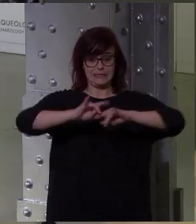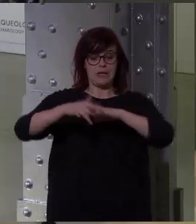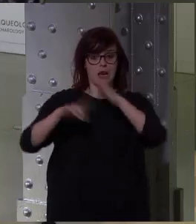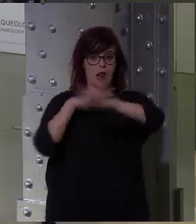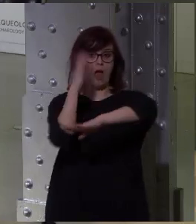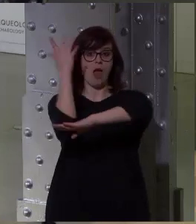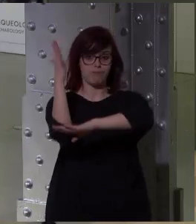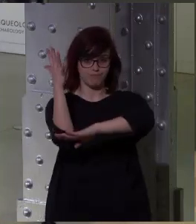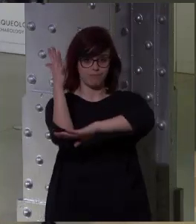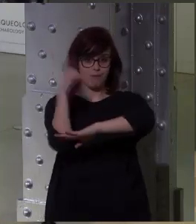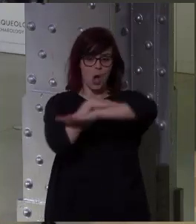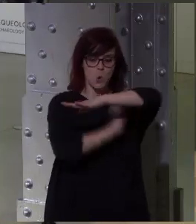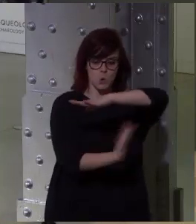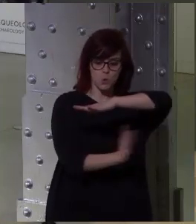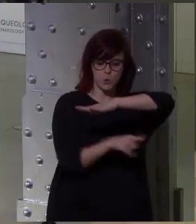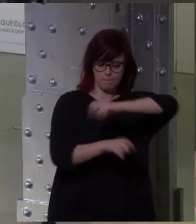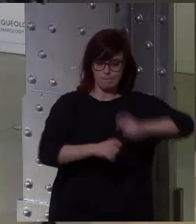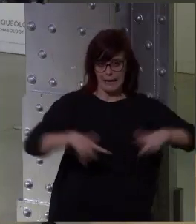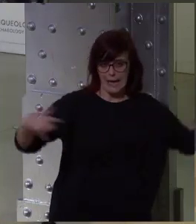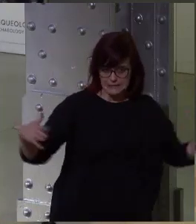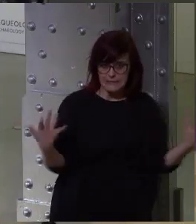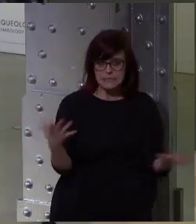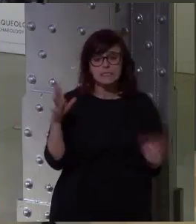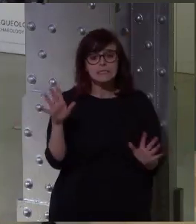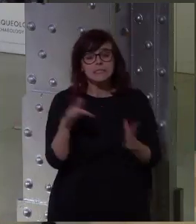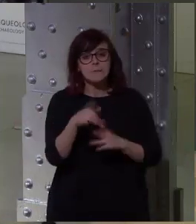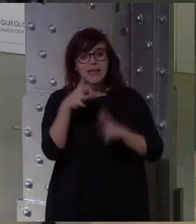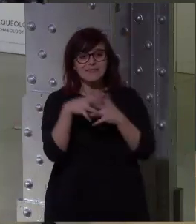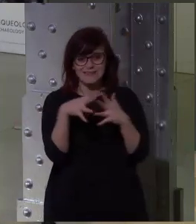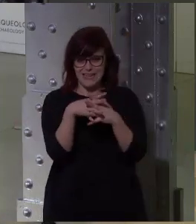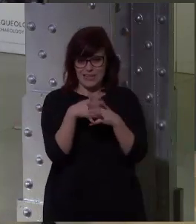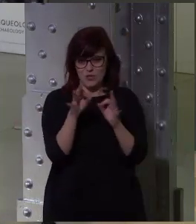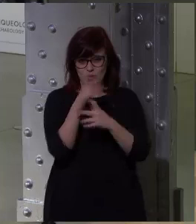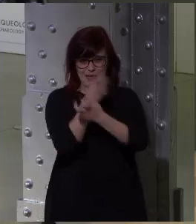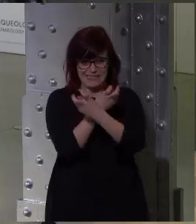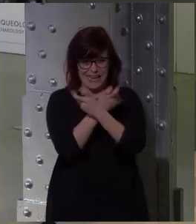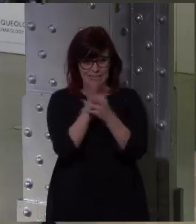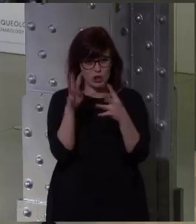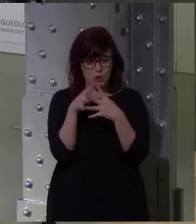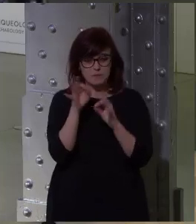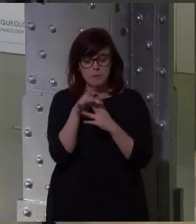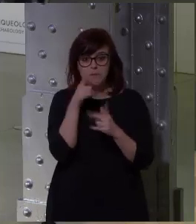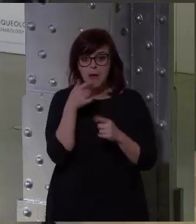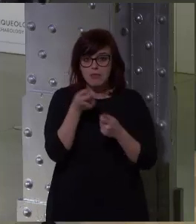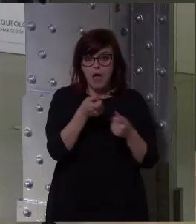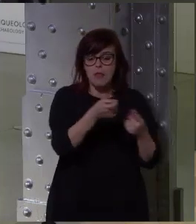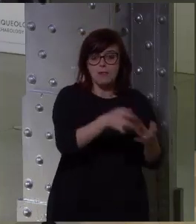tenemos en tierra. Y esos esqueletos proporcionan, y está estudiado, cuantificado, demostrado, gran parte de la arena,